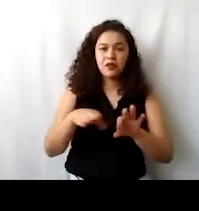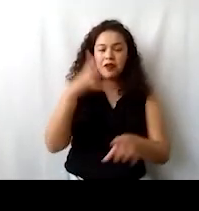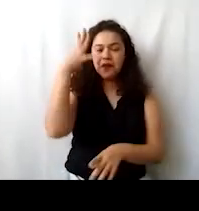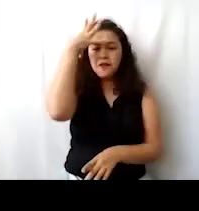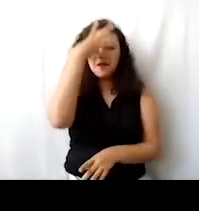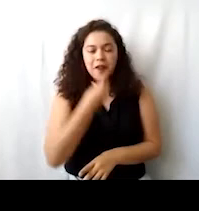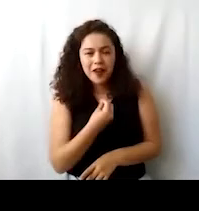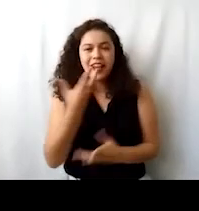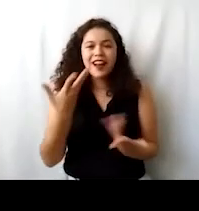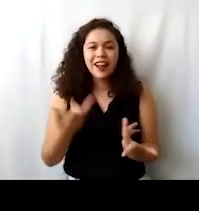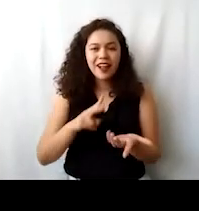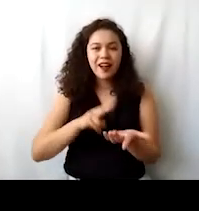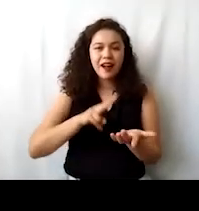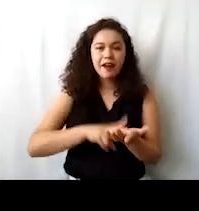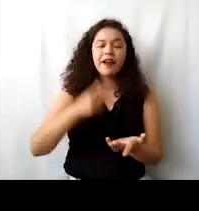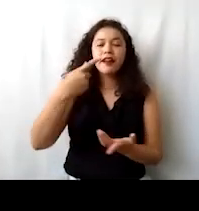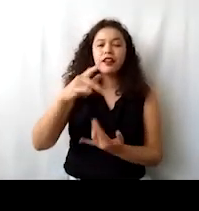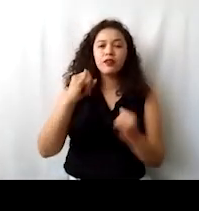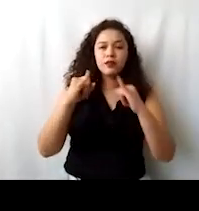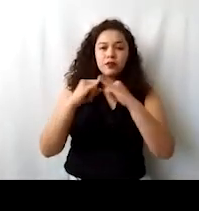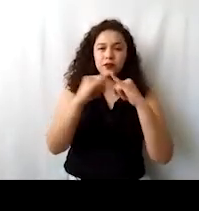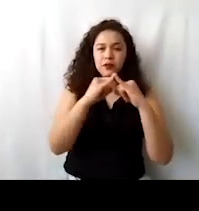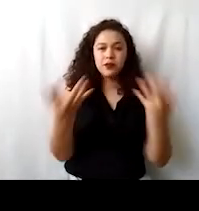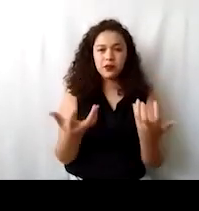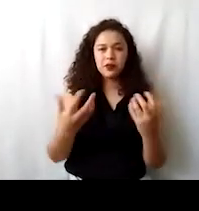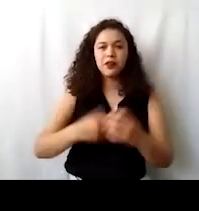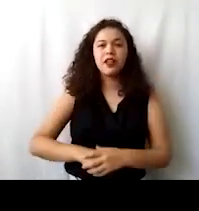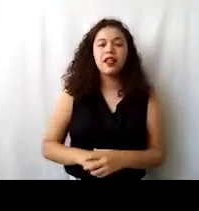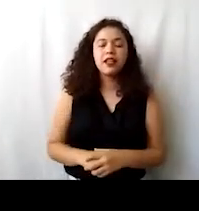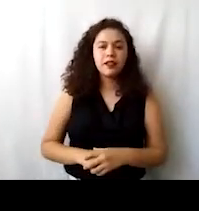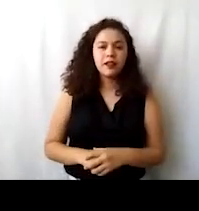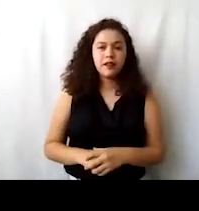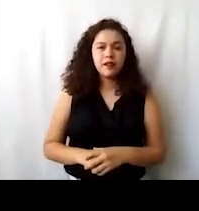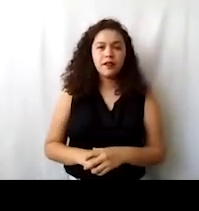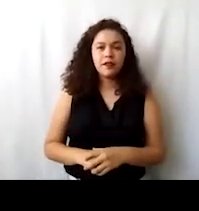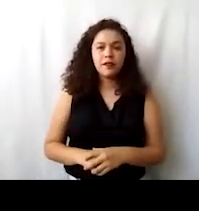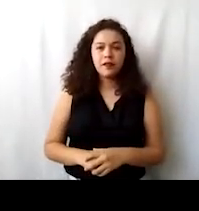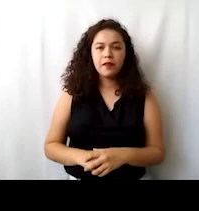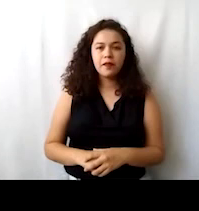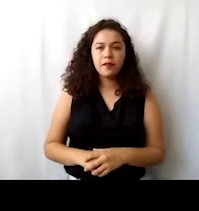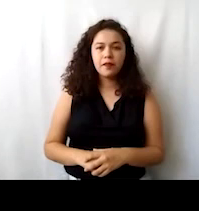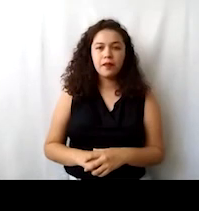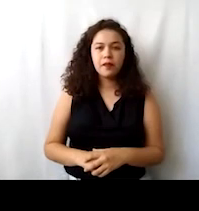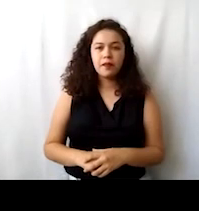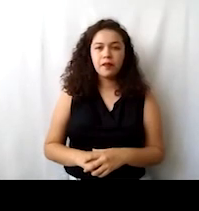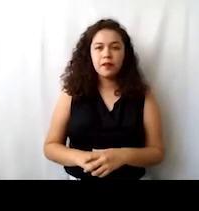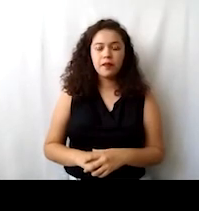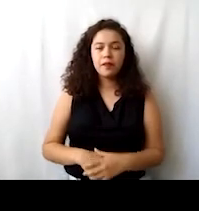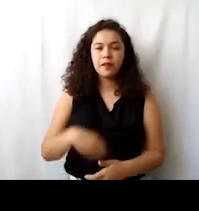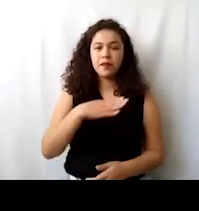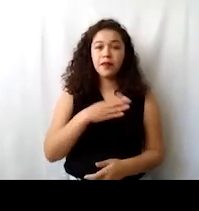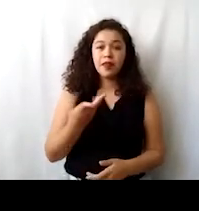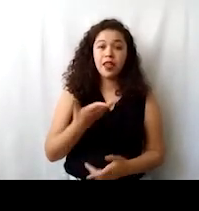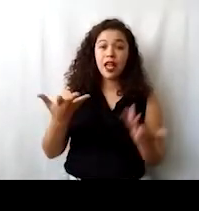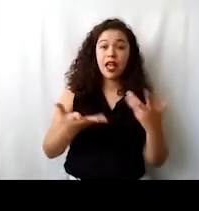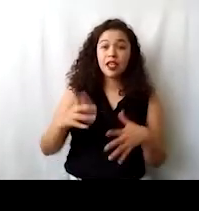que hace cada institución. Y pues que a veces pues hace lo que el gobierno no